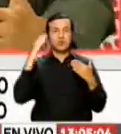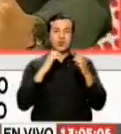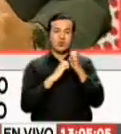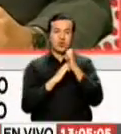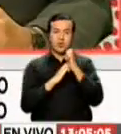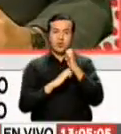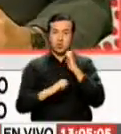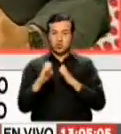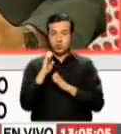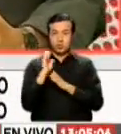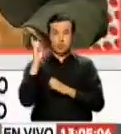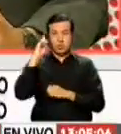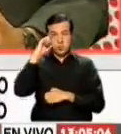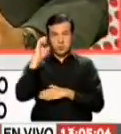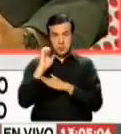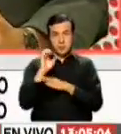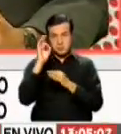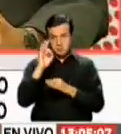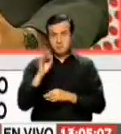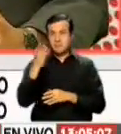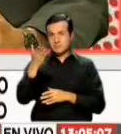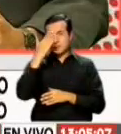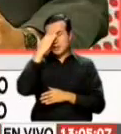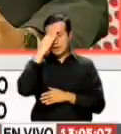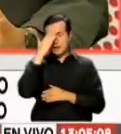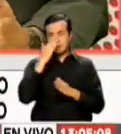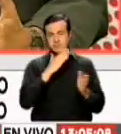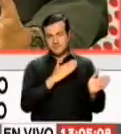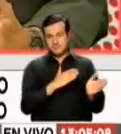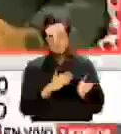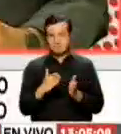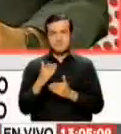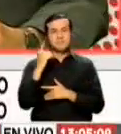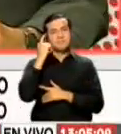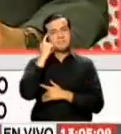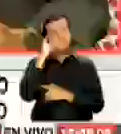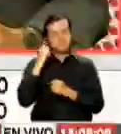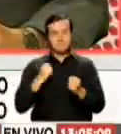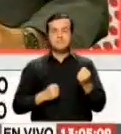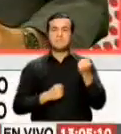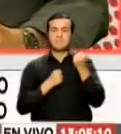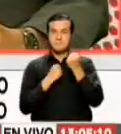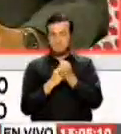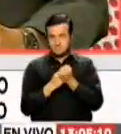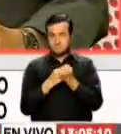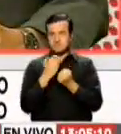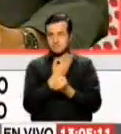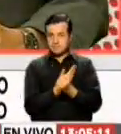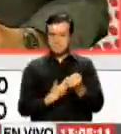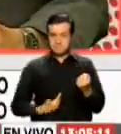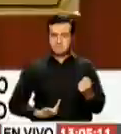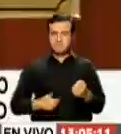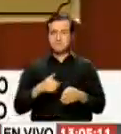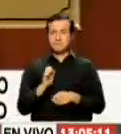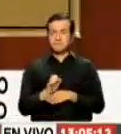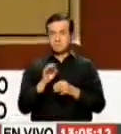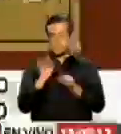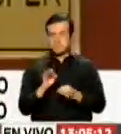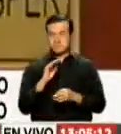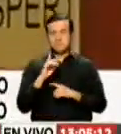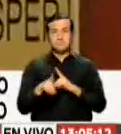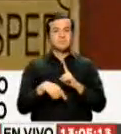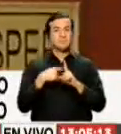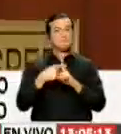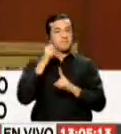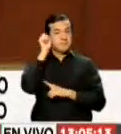estructura del Estado ecuatoriano, y en ese sentido será un apoyo para el presidente de la República. Además, a su